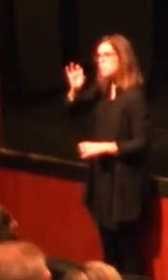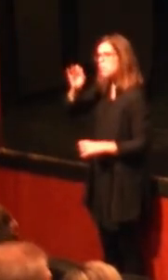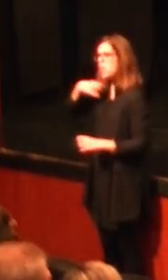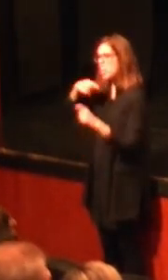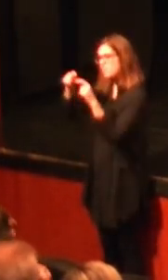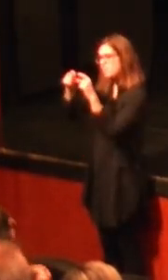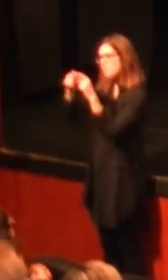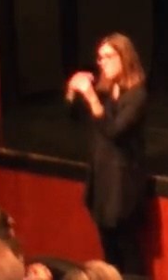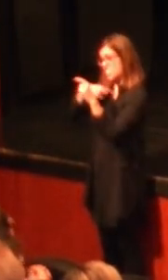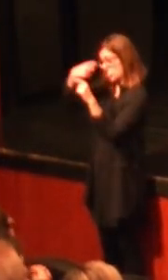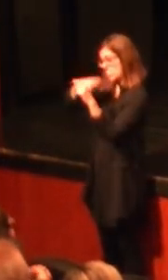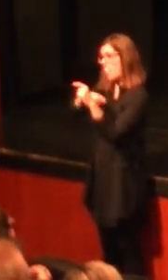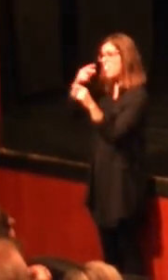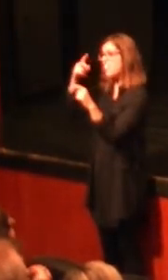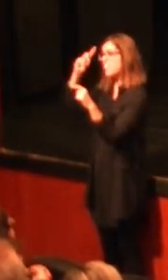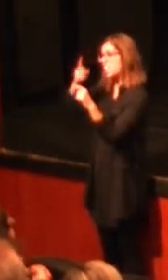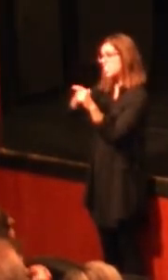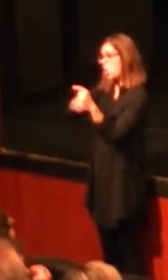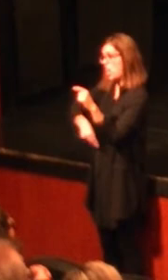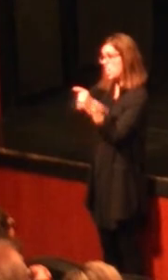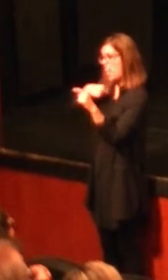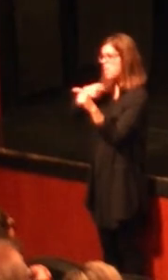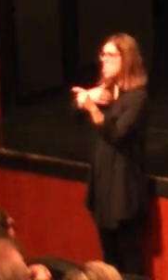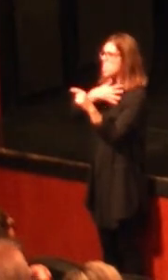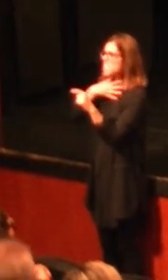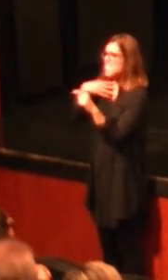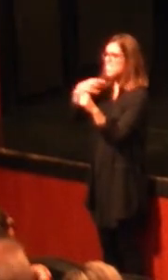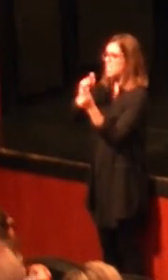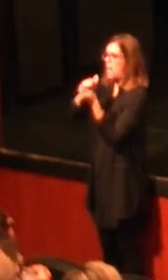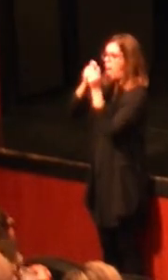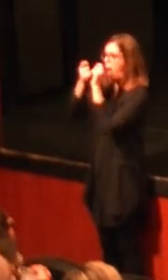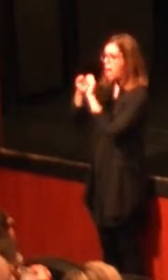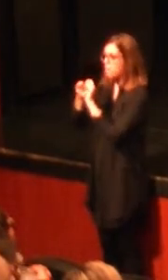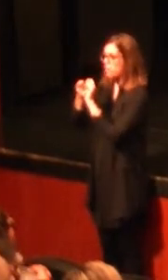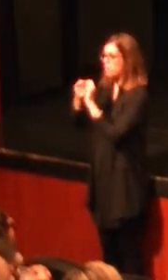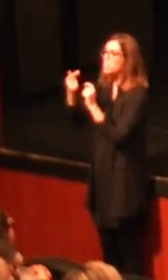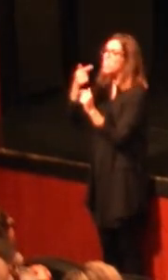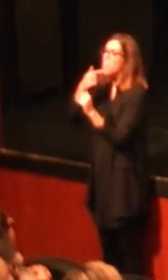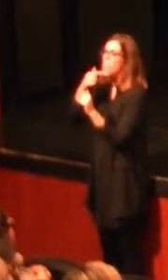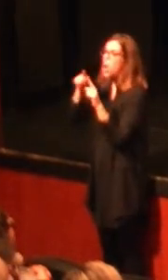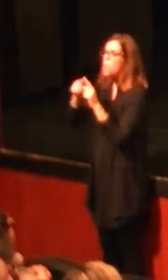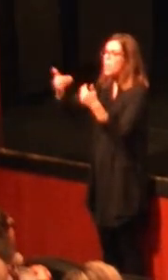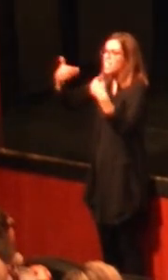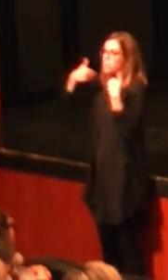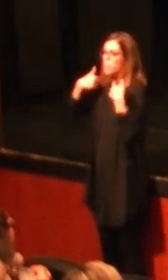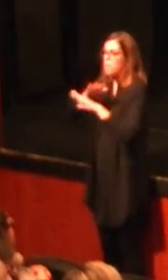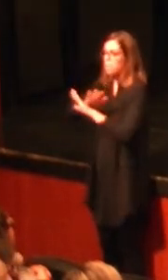targeta posés una altra cosa, podem posar, responsable. Però tots som responsables.